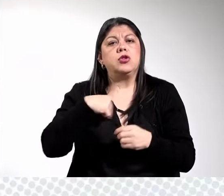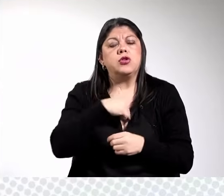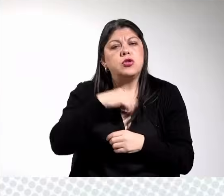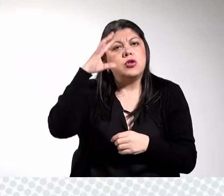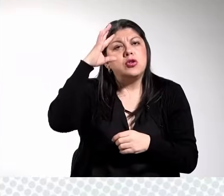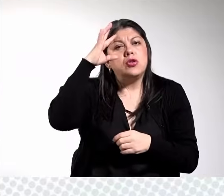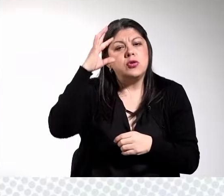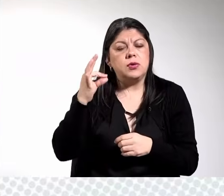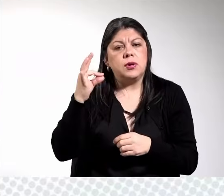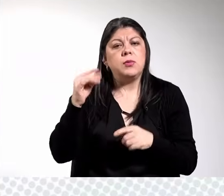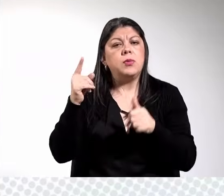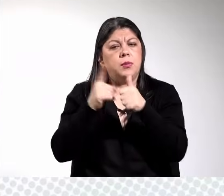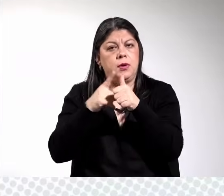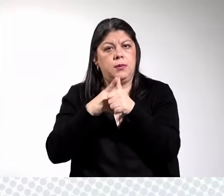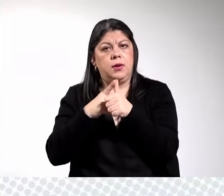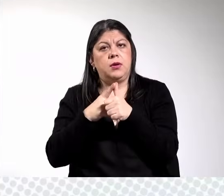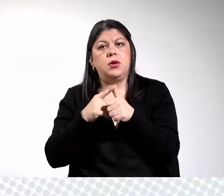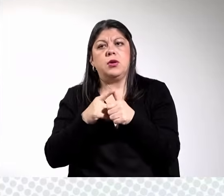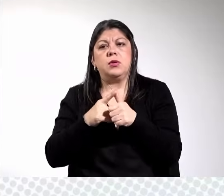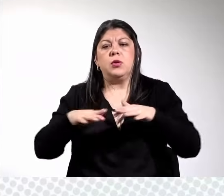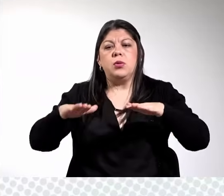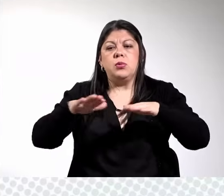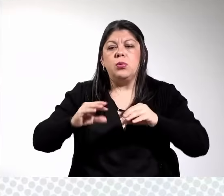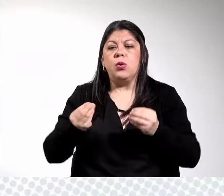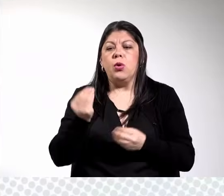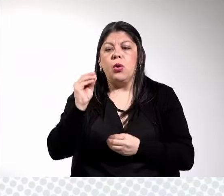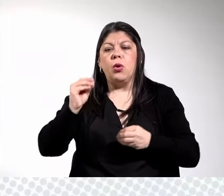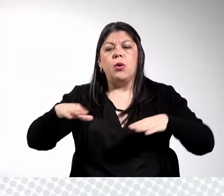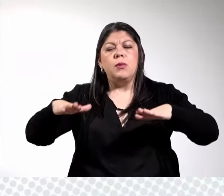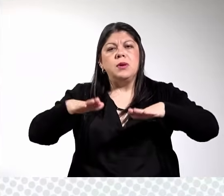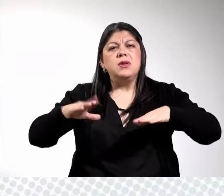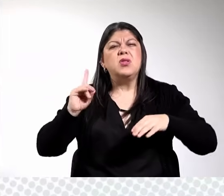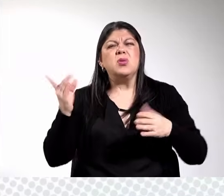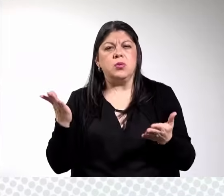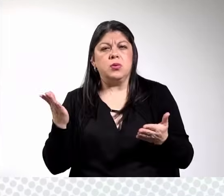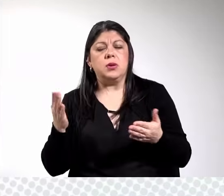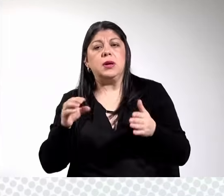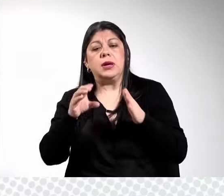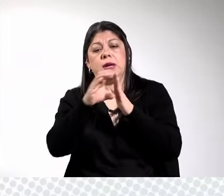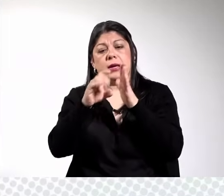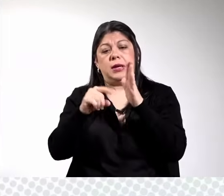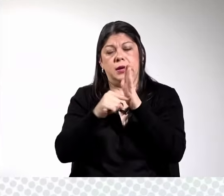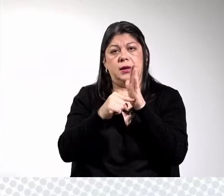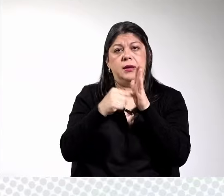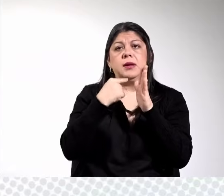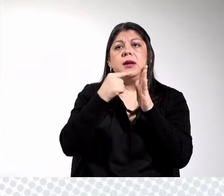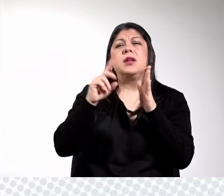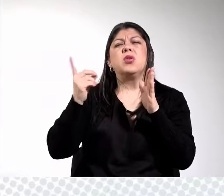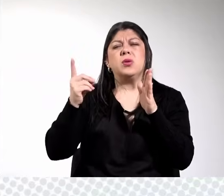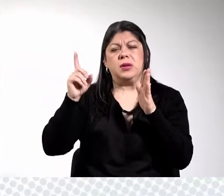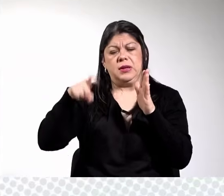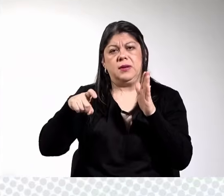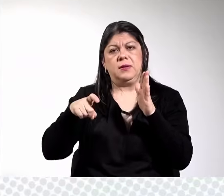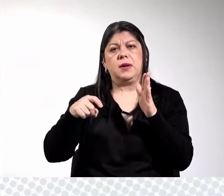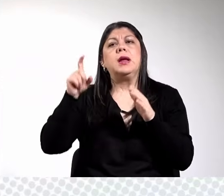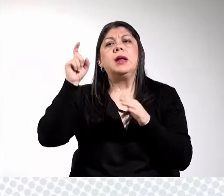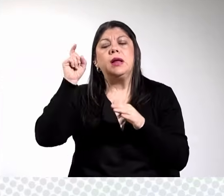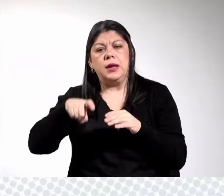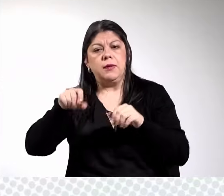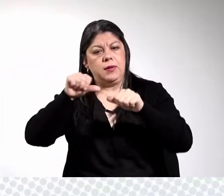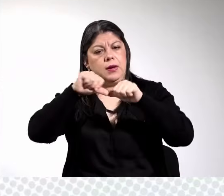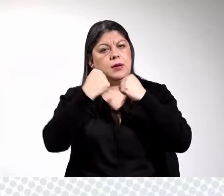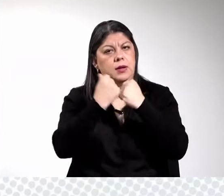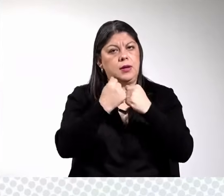hacer, primero que todo, ¿dónde tienen que estar los niños y los jóvenes? Según la Constitución Política de Costa Rica, tienen que estar en